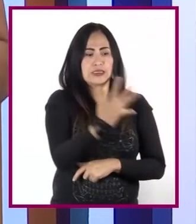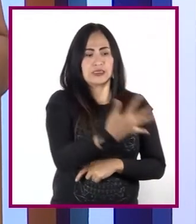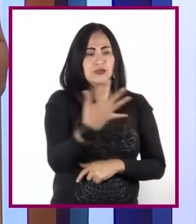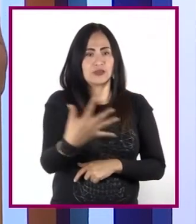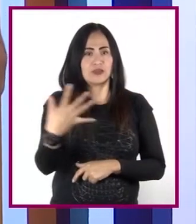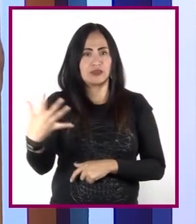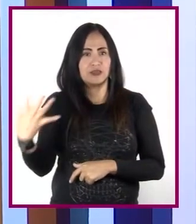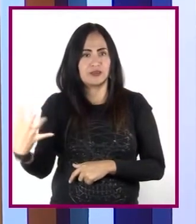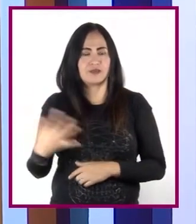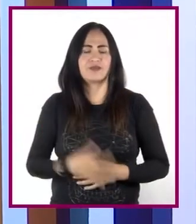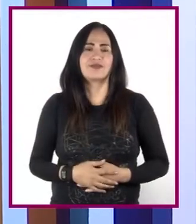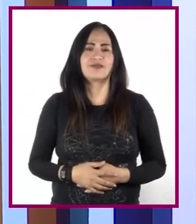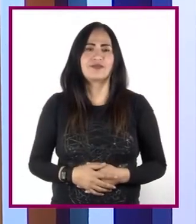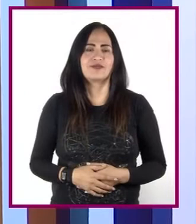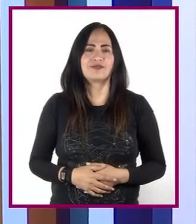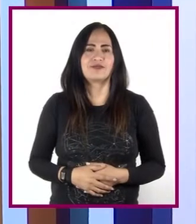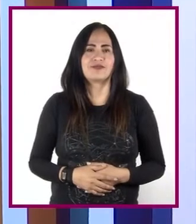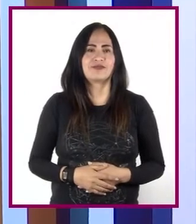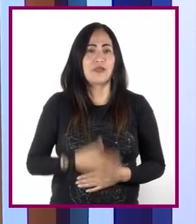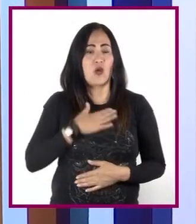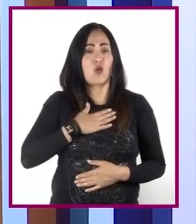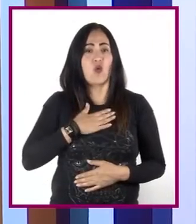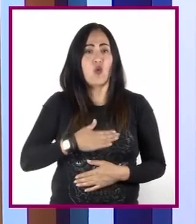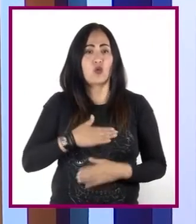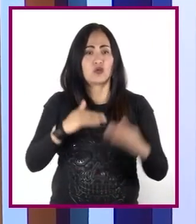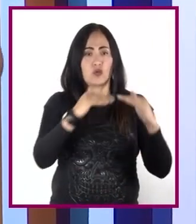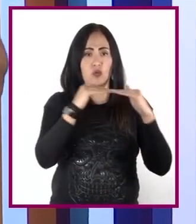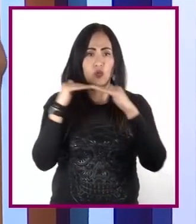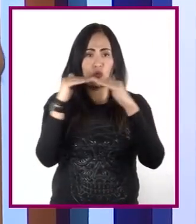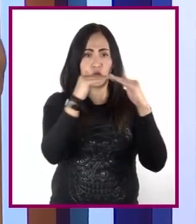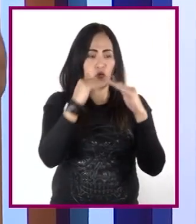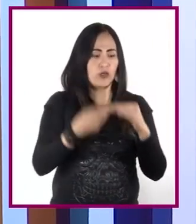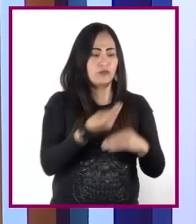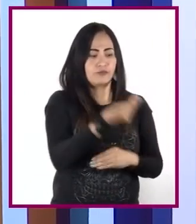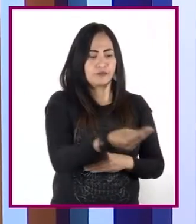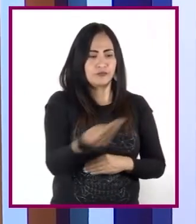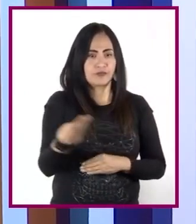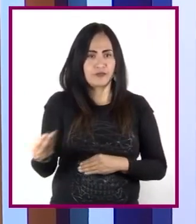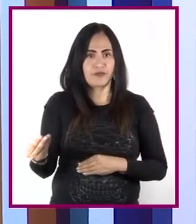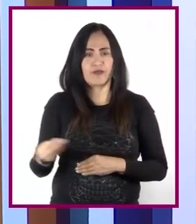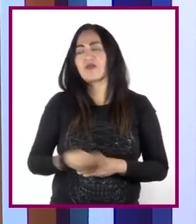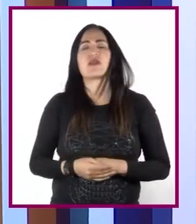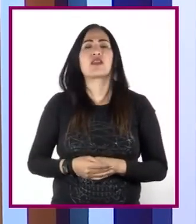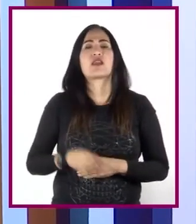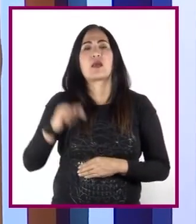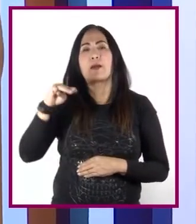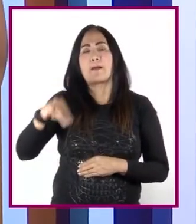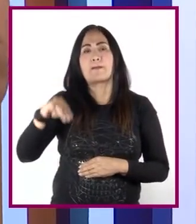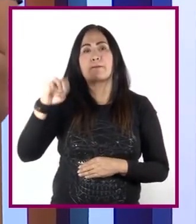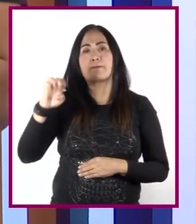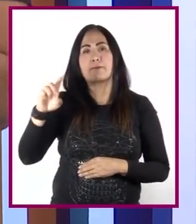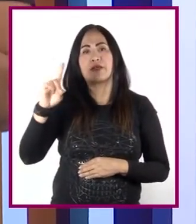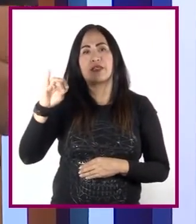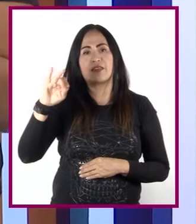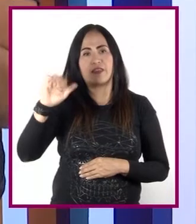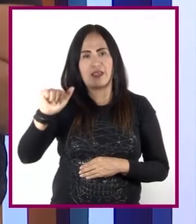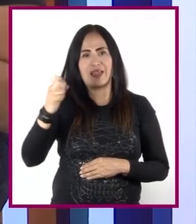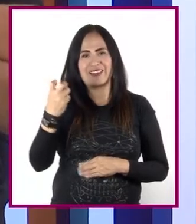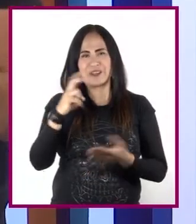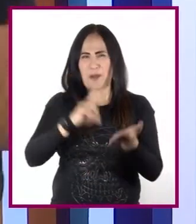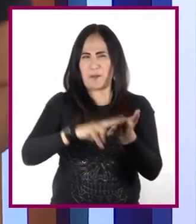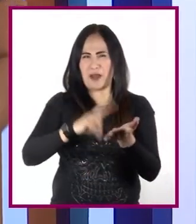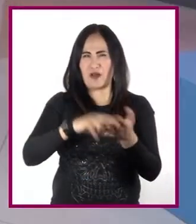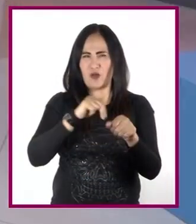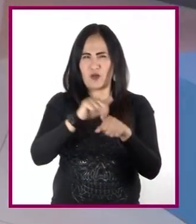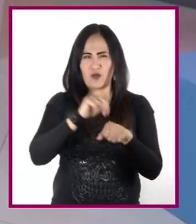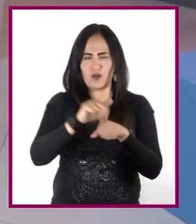significa que cuando se realiza un reparto de manera equitativa, el dato o cantidad a repartir corresponde al valor de la media